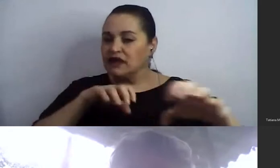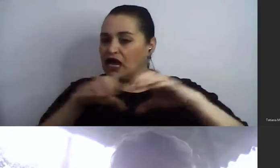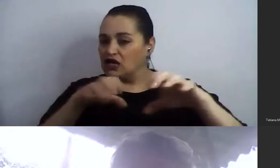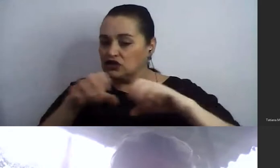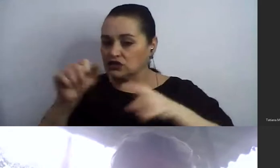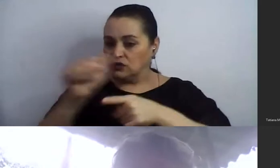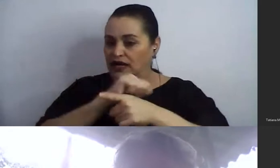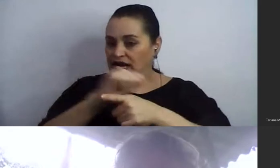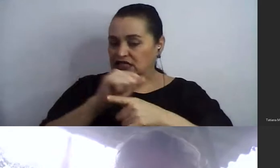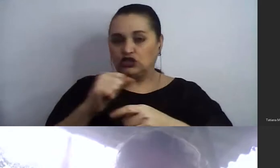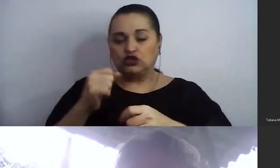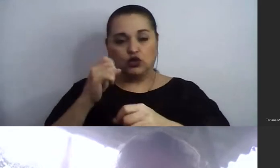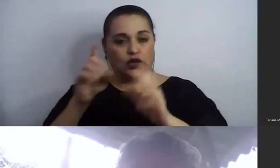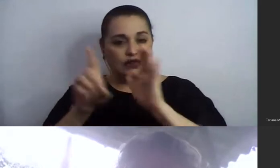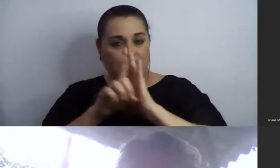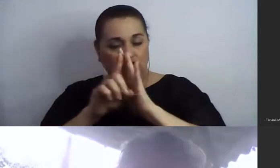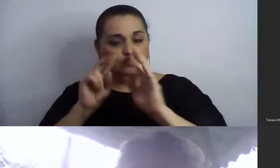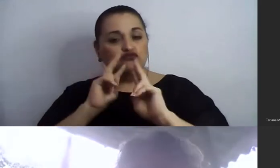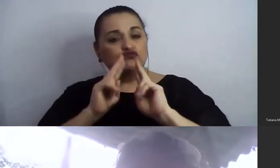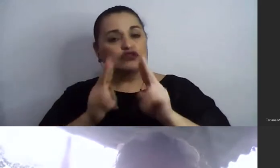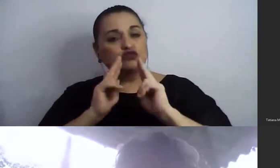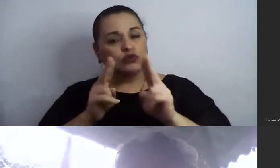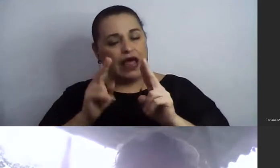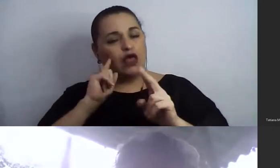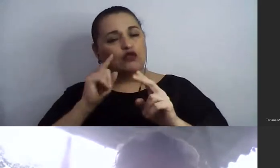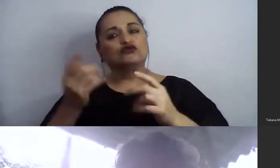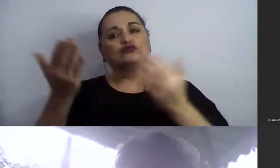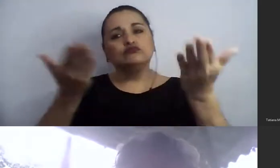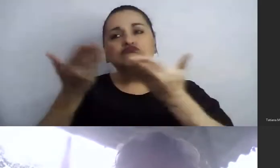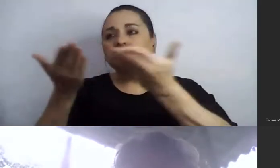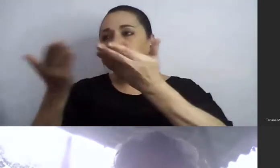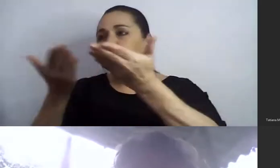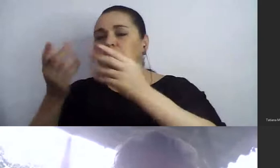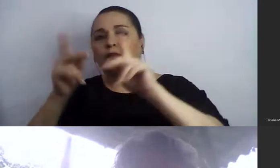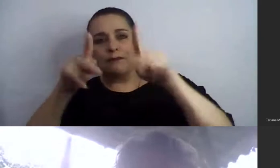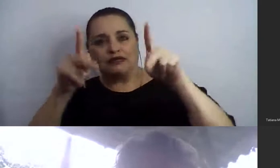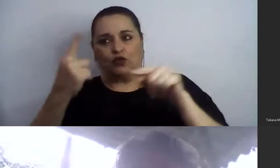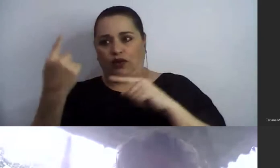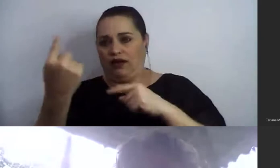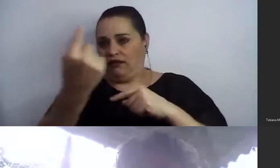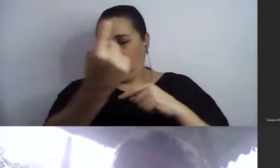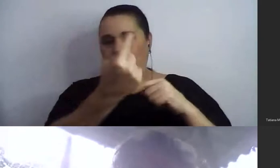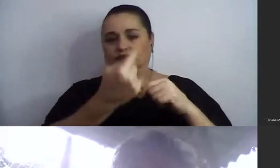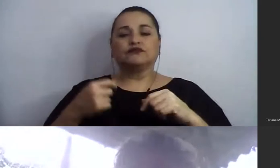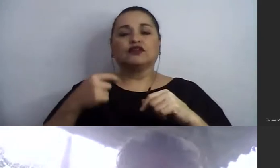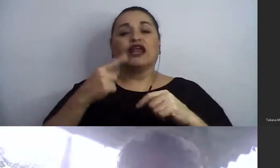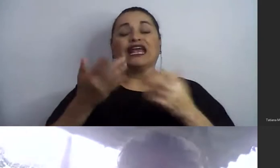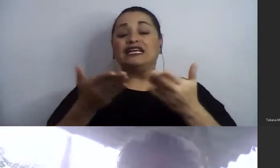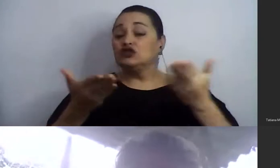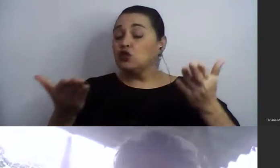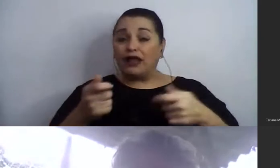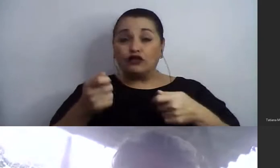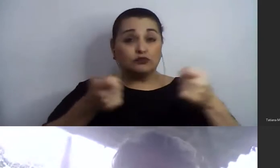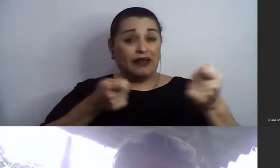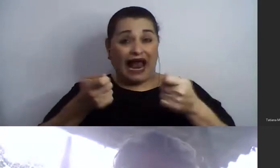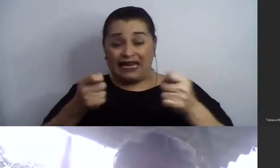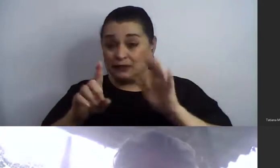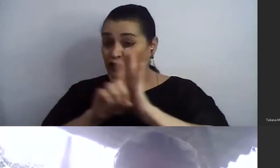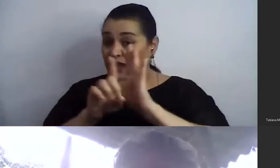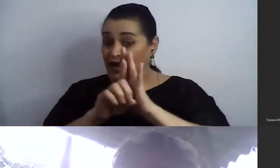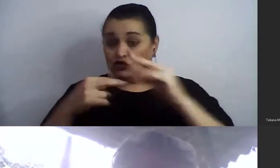ejercicio de los derechos y los resultados de las intervenciones en cada persona los instrumentos y mecanismos de derechos